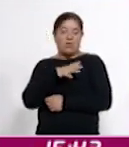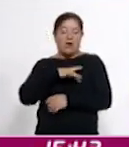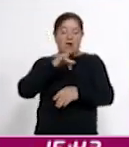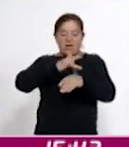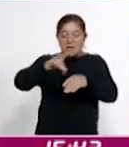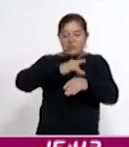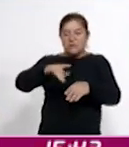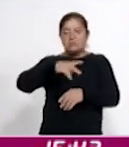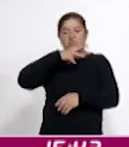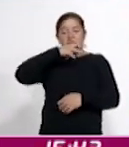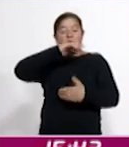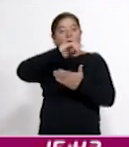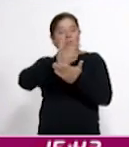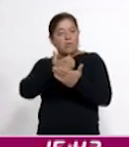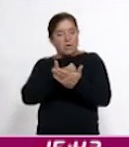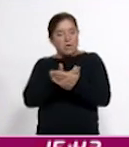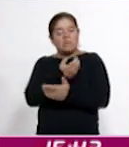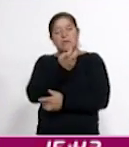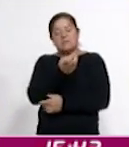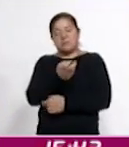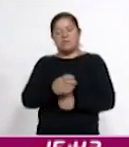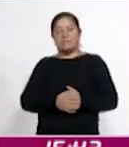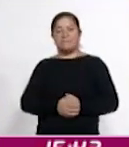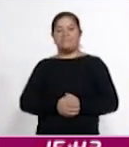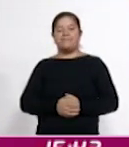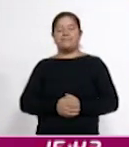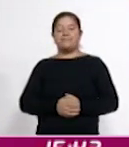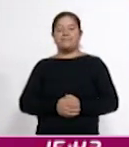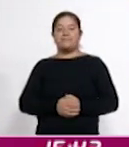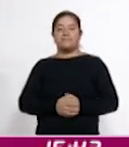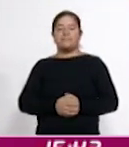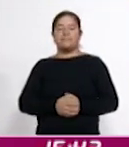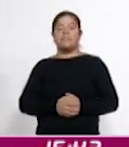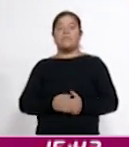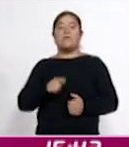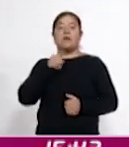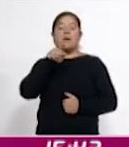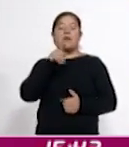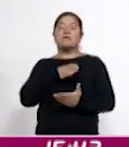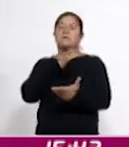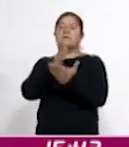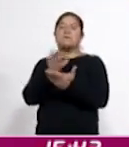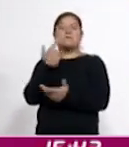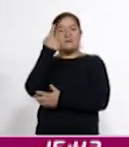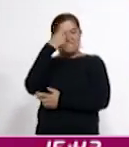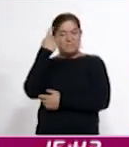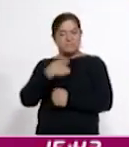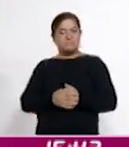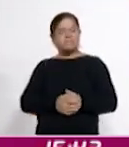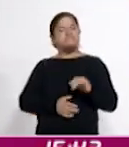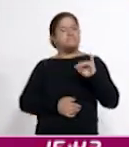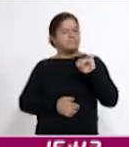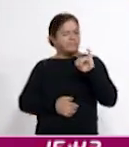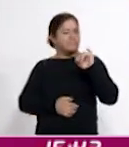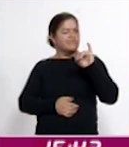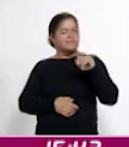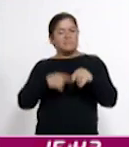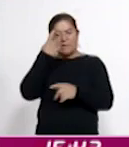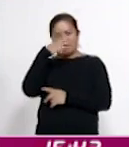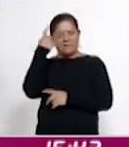aguacate. Todo eso es lo que acompaña el platillo de la carpa. ¿Y cómo se llega? ¿Es fácil llegar a su comunidad? Sí, de hecho sí es fácil.